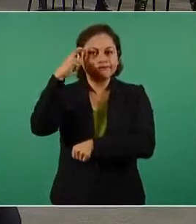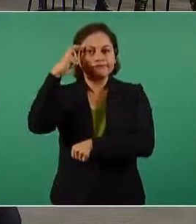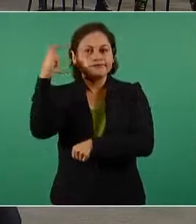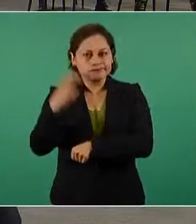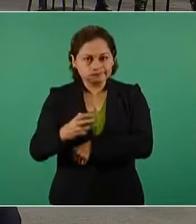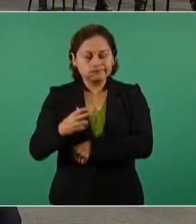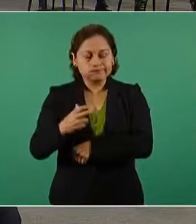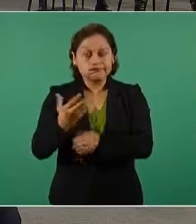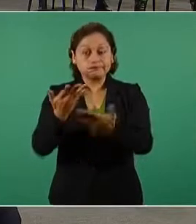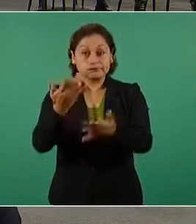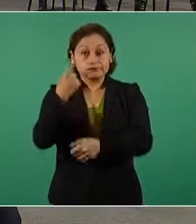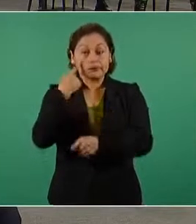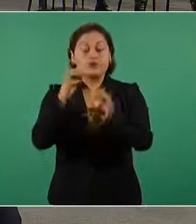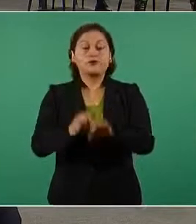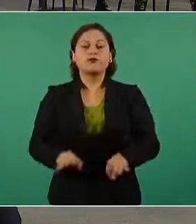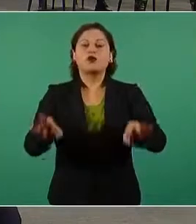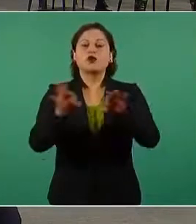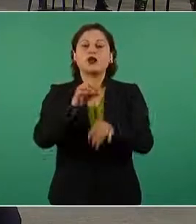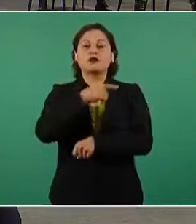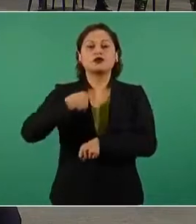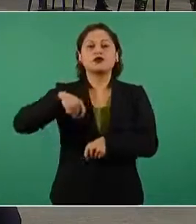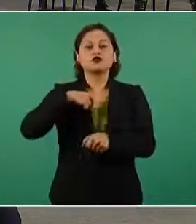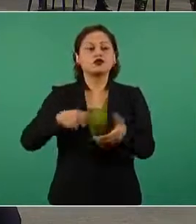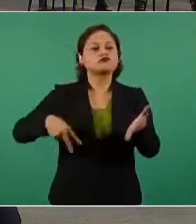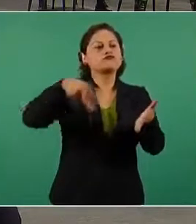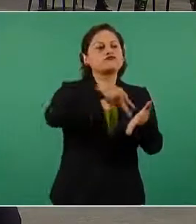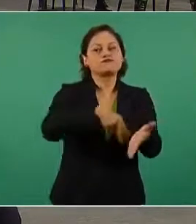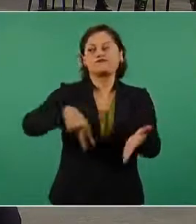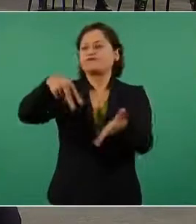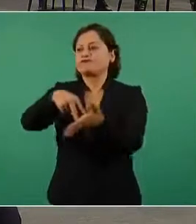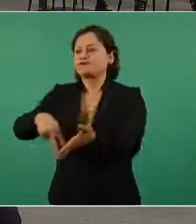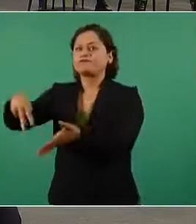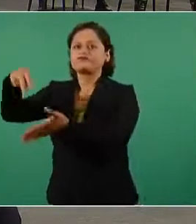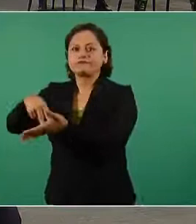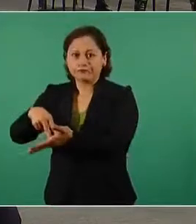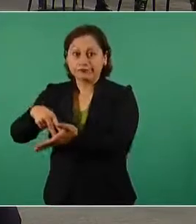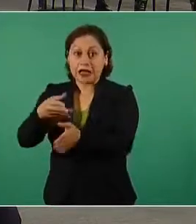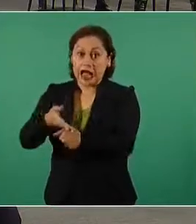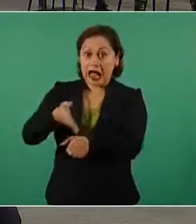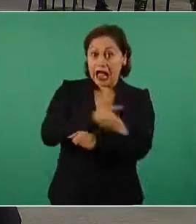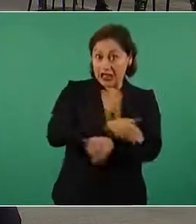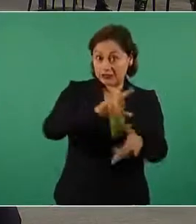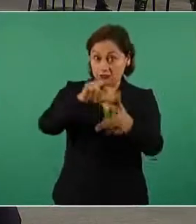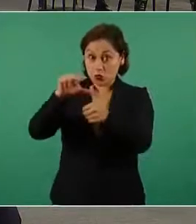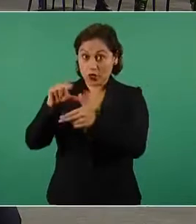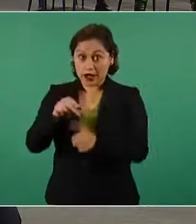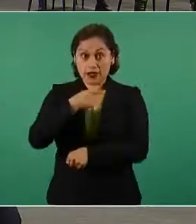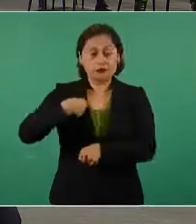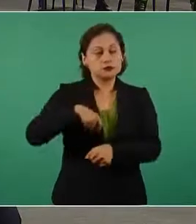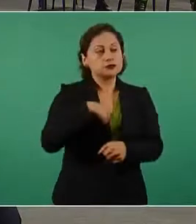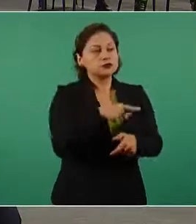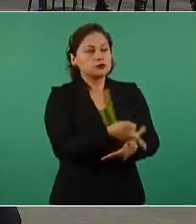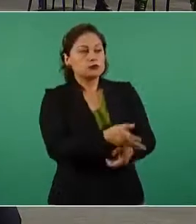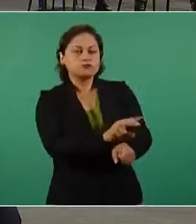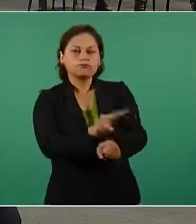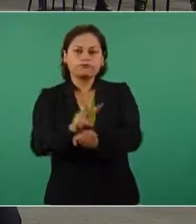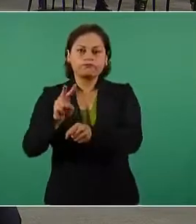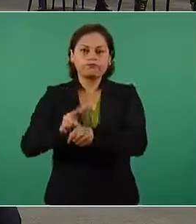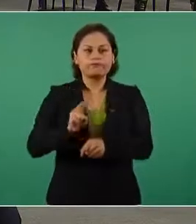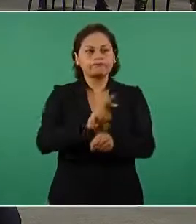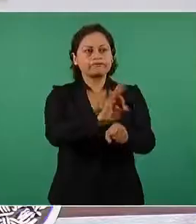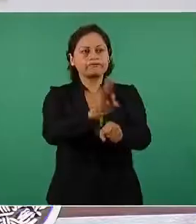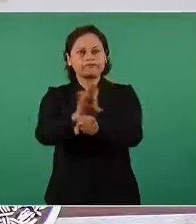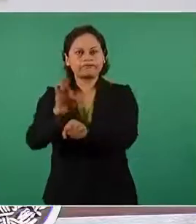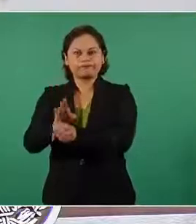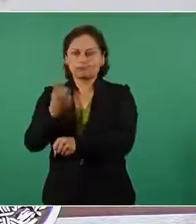realizamos antes de que llegara el huracán fueron muy importantes. Esta es una de las acciones principales que